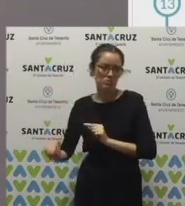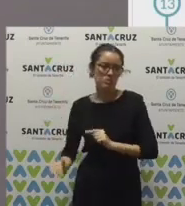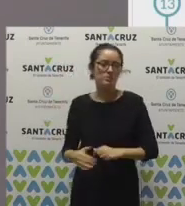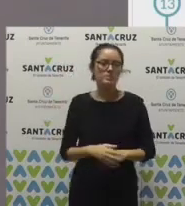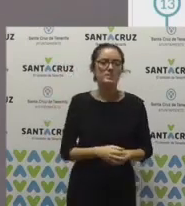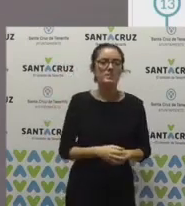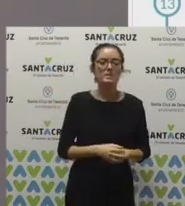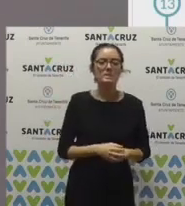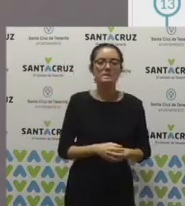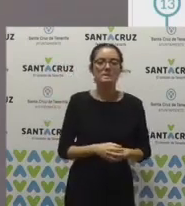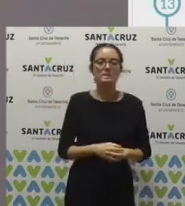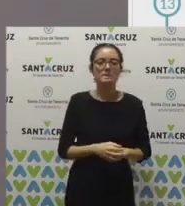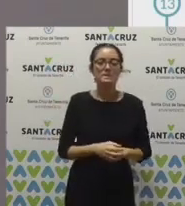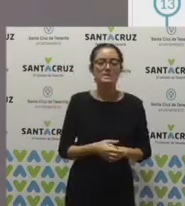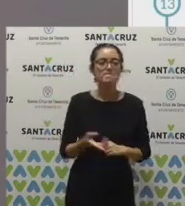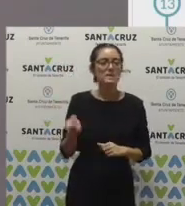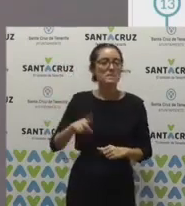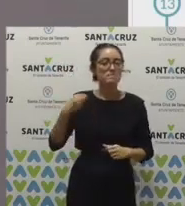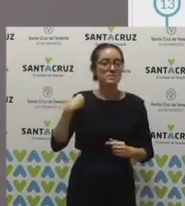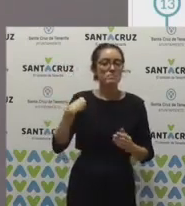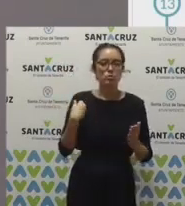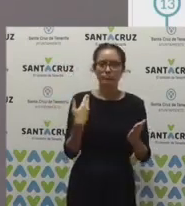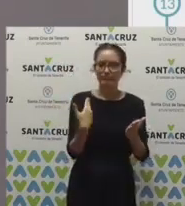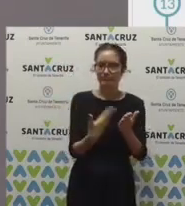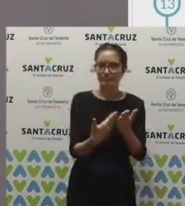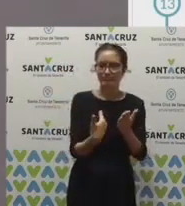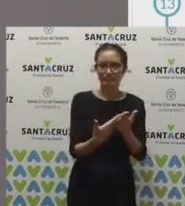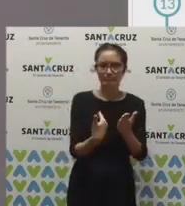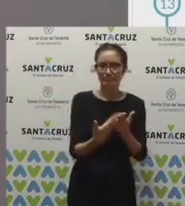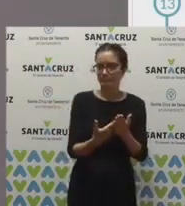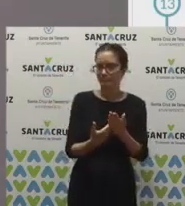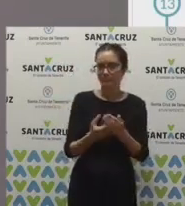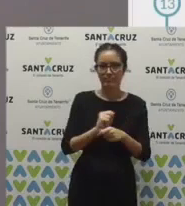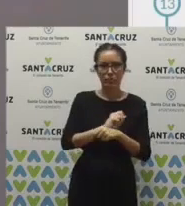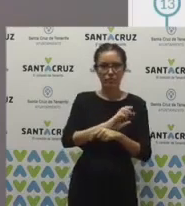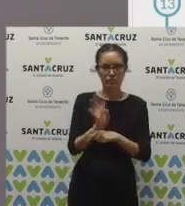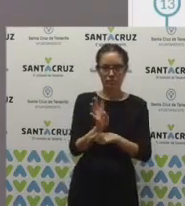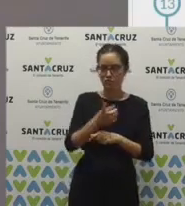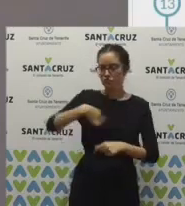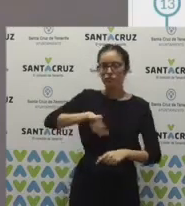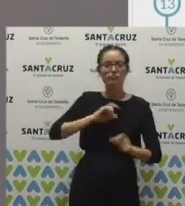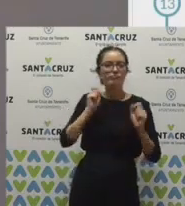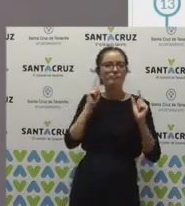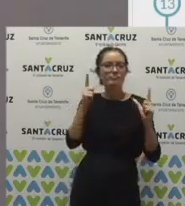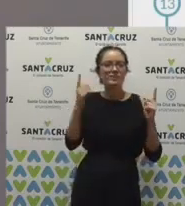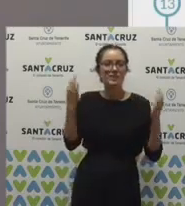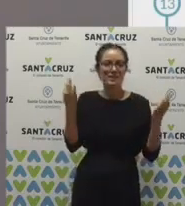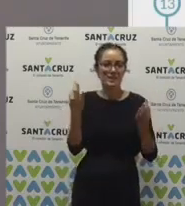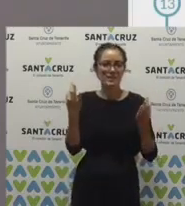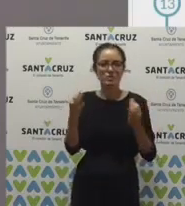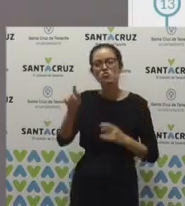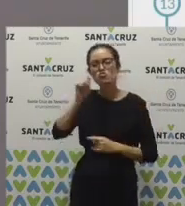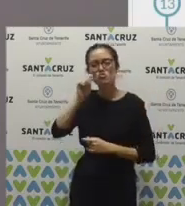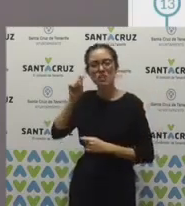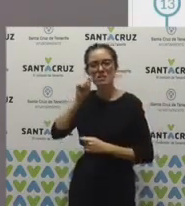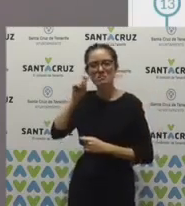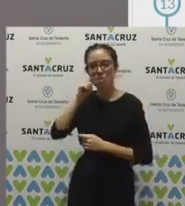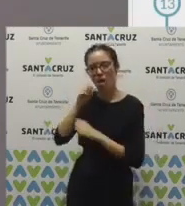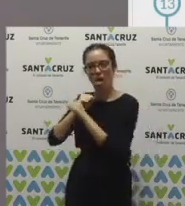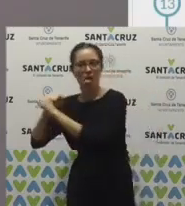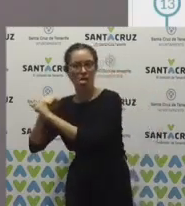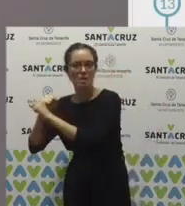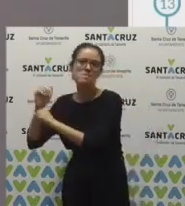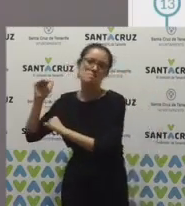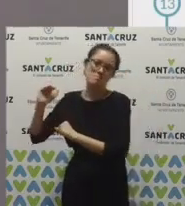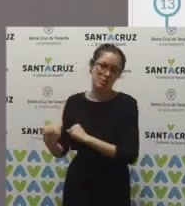evidencias que se han demostrado con esta pandemia necesitamos depender muchísimo menos del turismo y buscar opciones